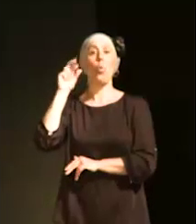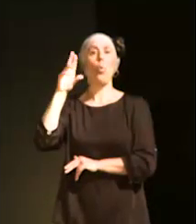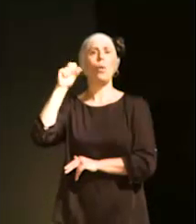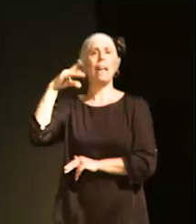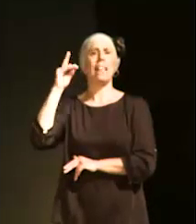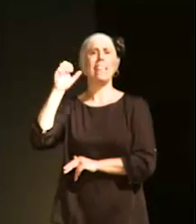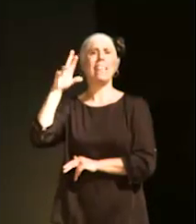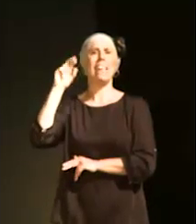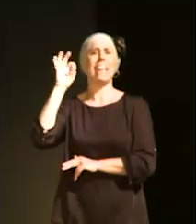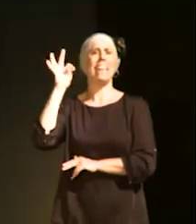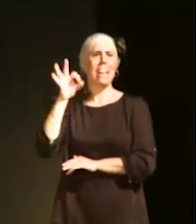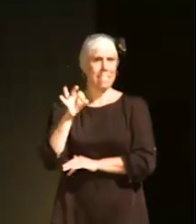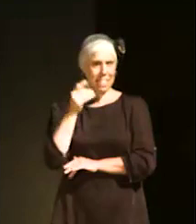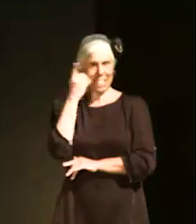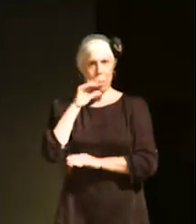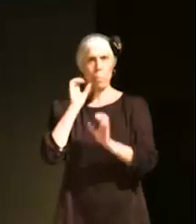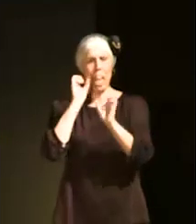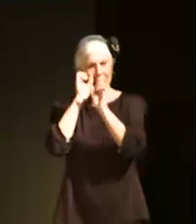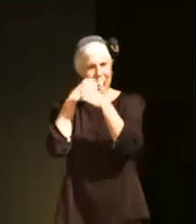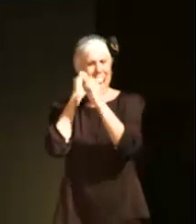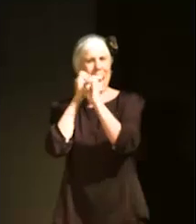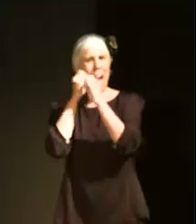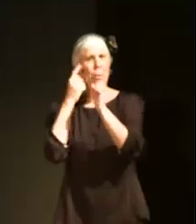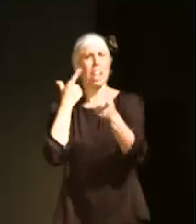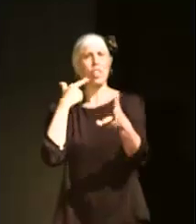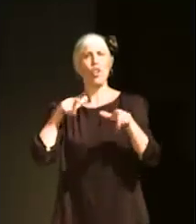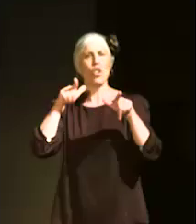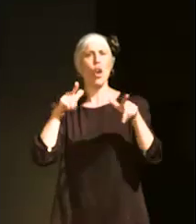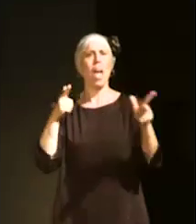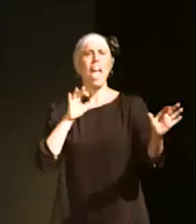del laboratorio escénico para la sanación de las mujeres